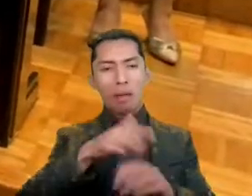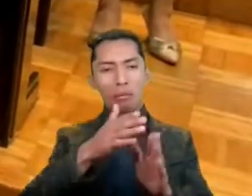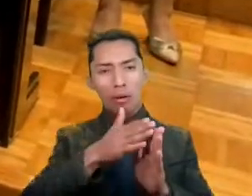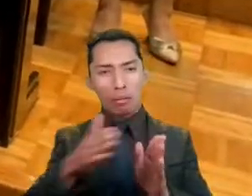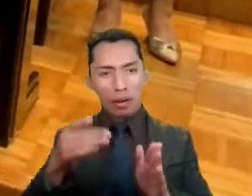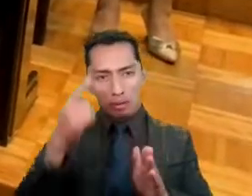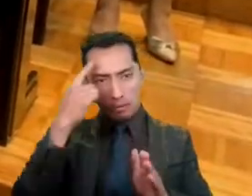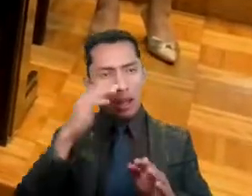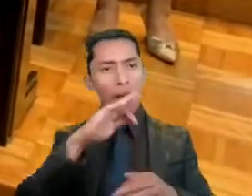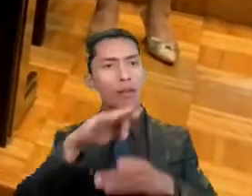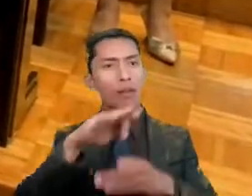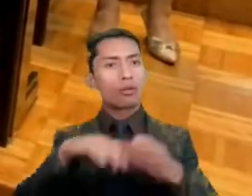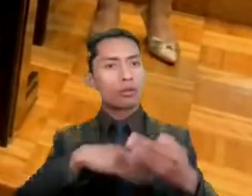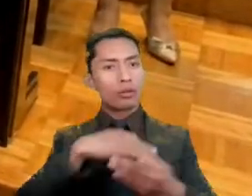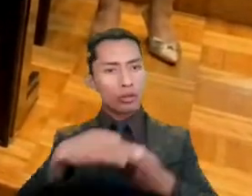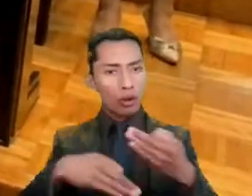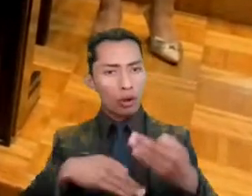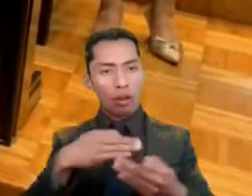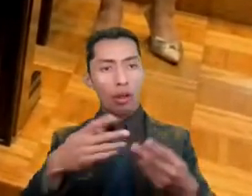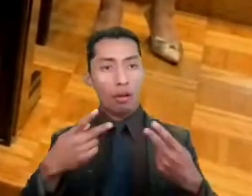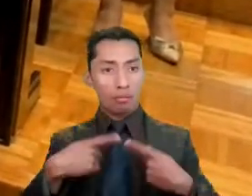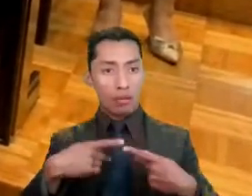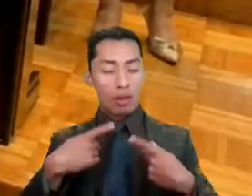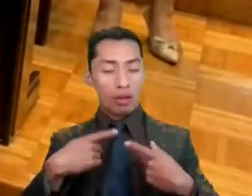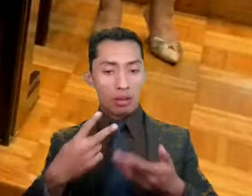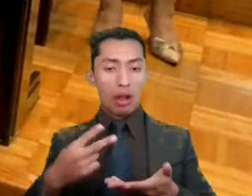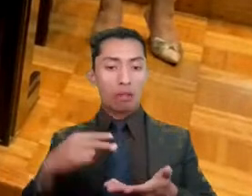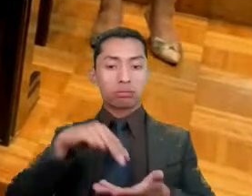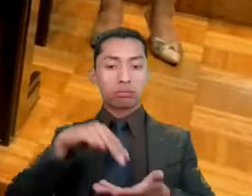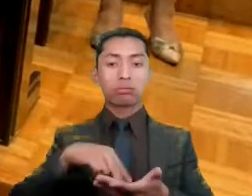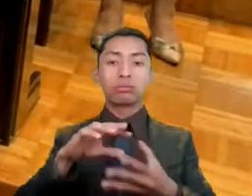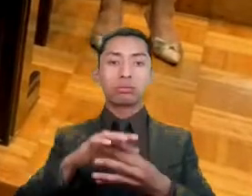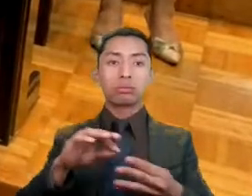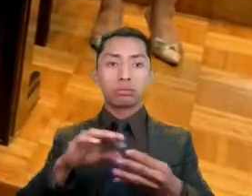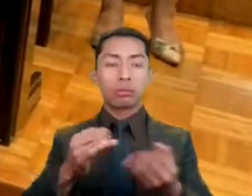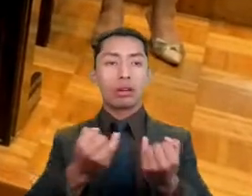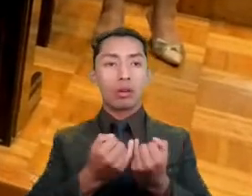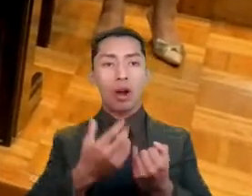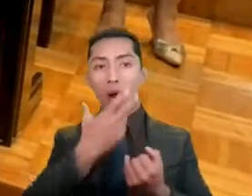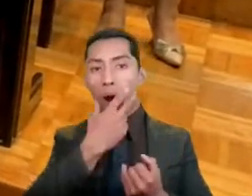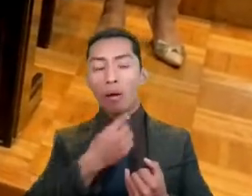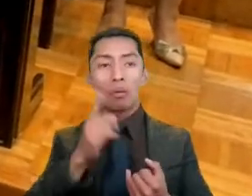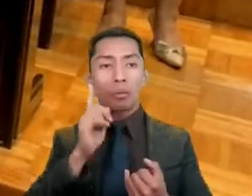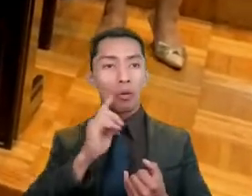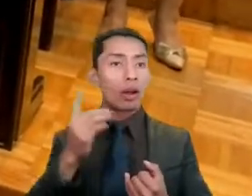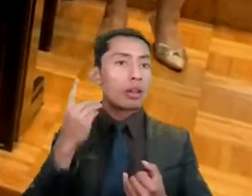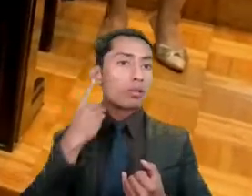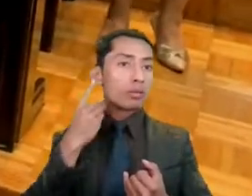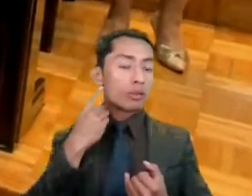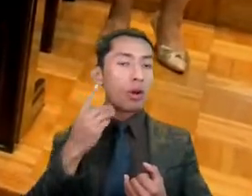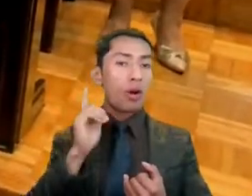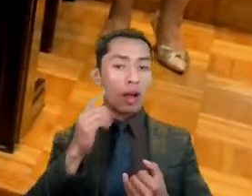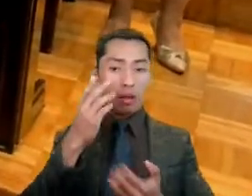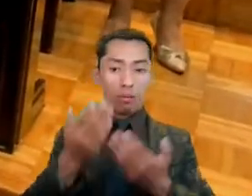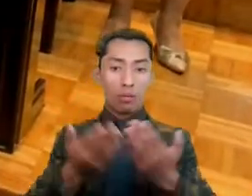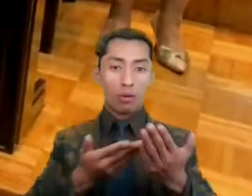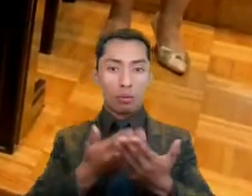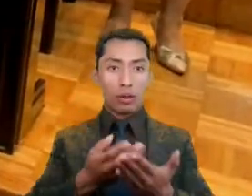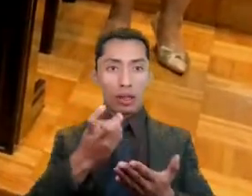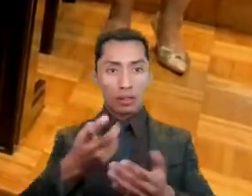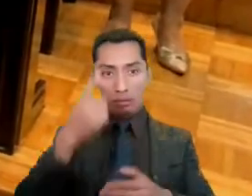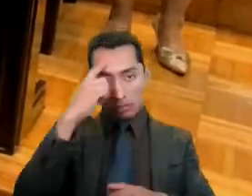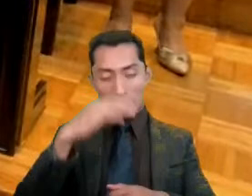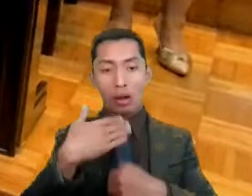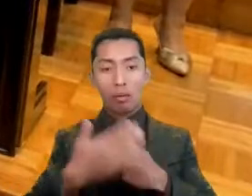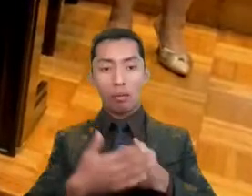para los comparecientes, pero también para las y los diputados. Ojalá pueda ser tomado en cuenta este planteamiento para las próximas